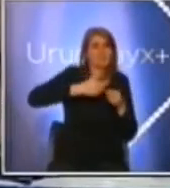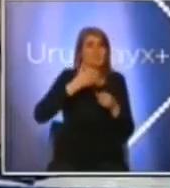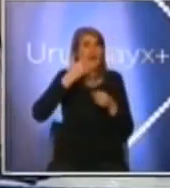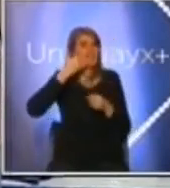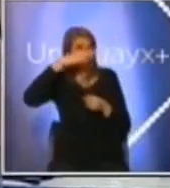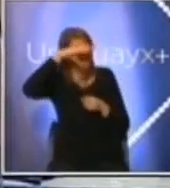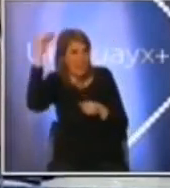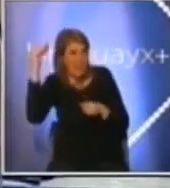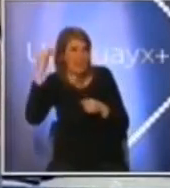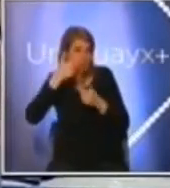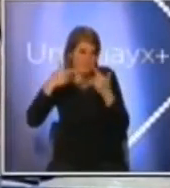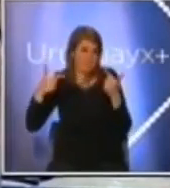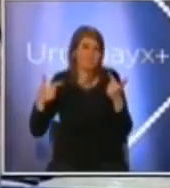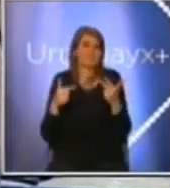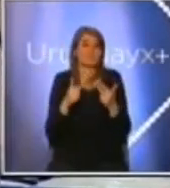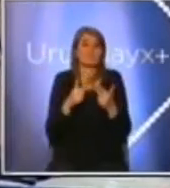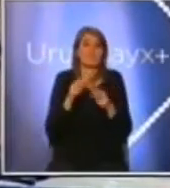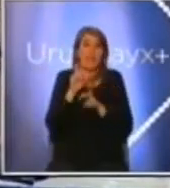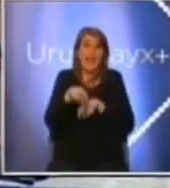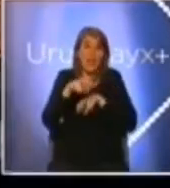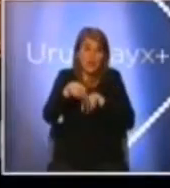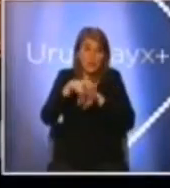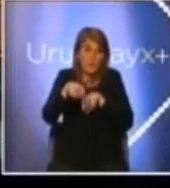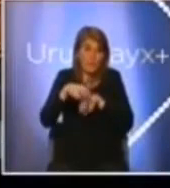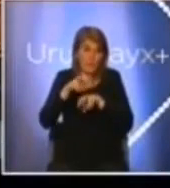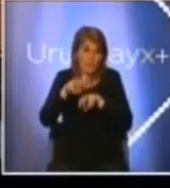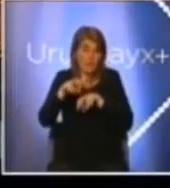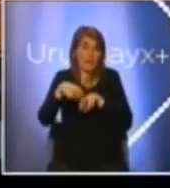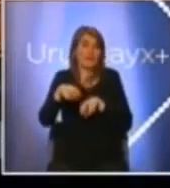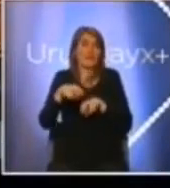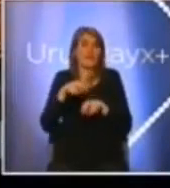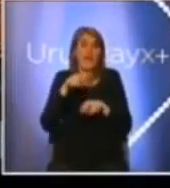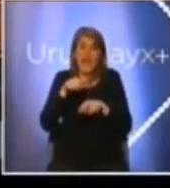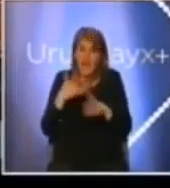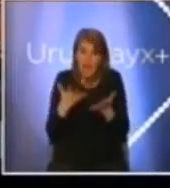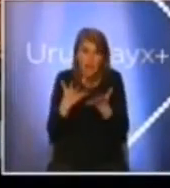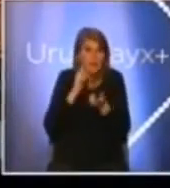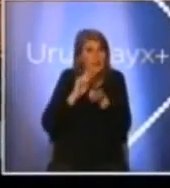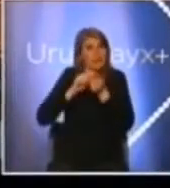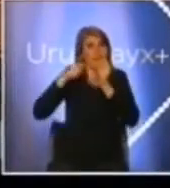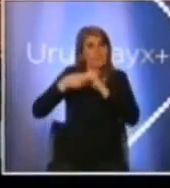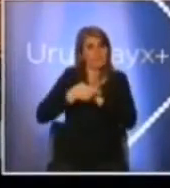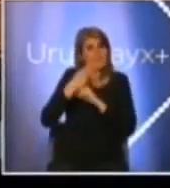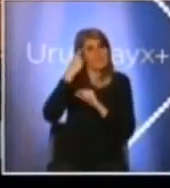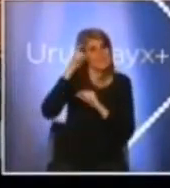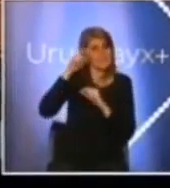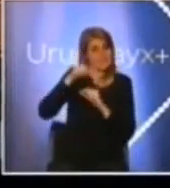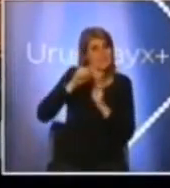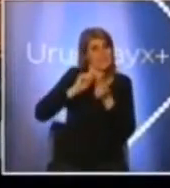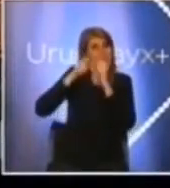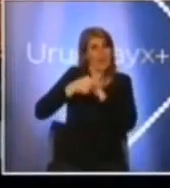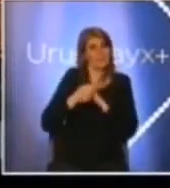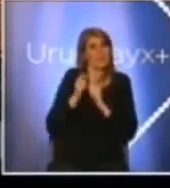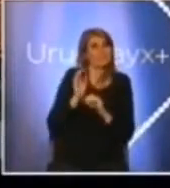Como se expresó anteriormente, el agro, este agro está viviendo un cambio de paradigma típico de la